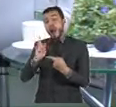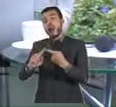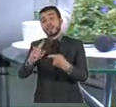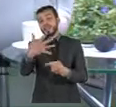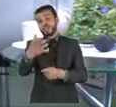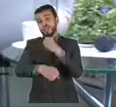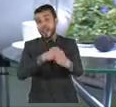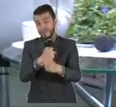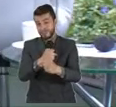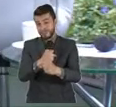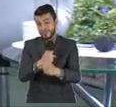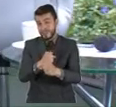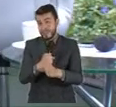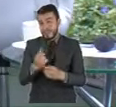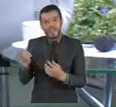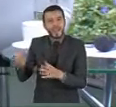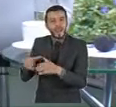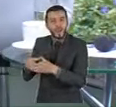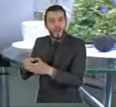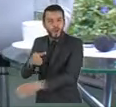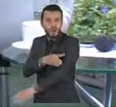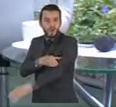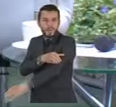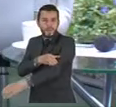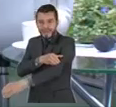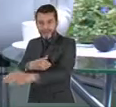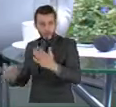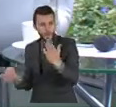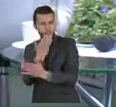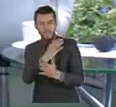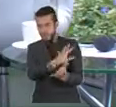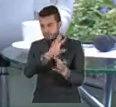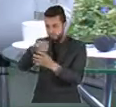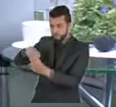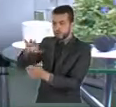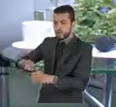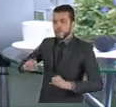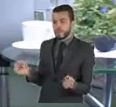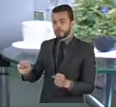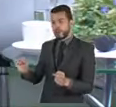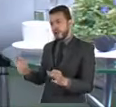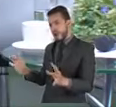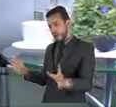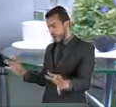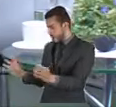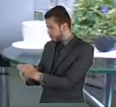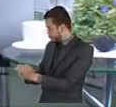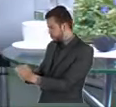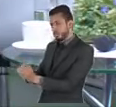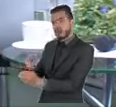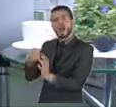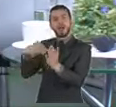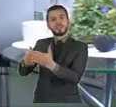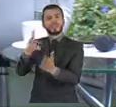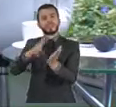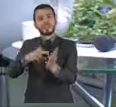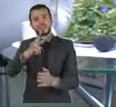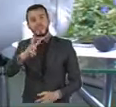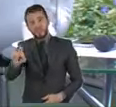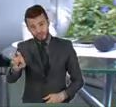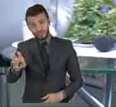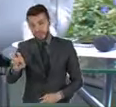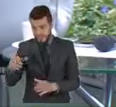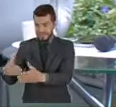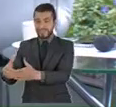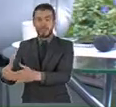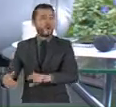comité de la Bogotá de los 500 años que vamos a crear y a consolidar, del cual ya tenemos un embrión, que es nuestro comité de ciudad del